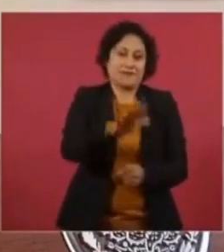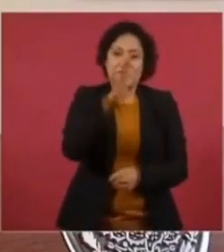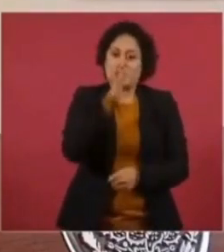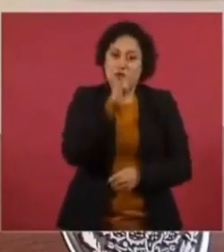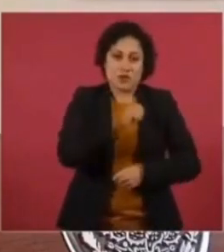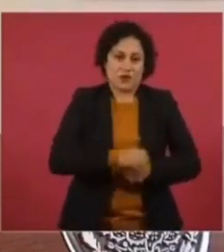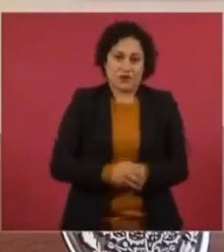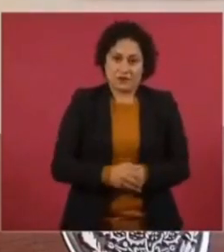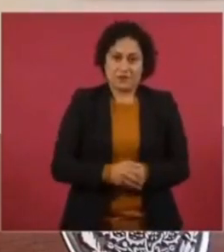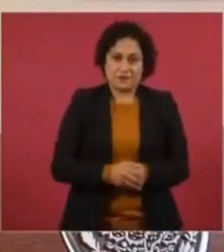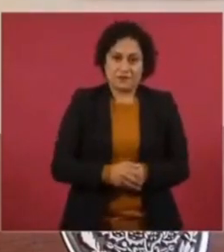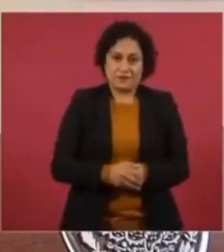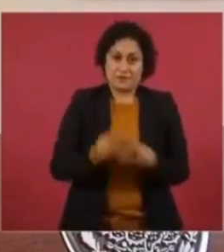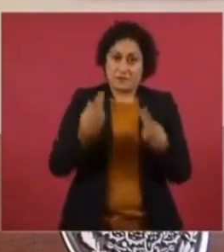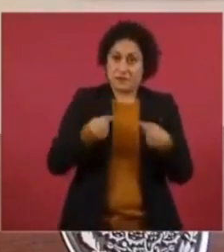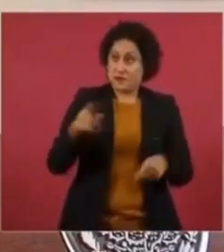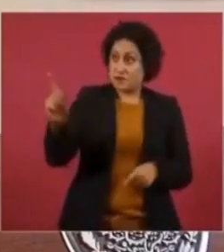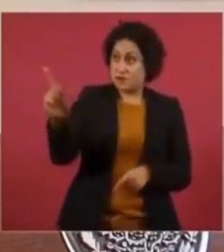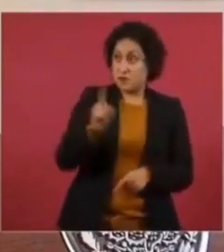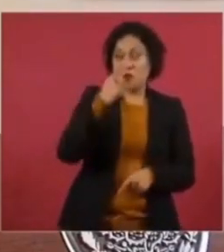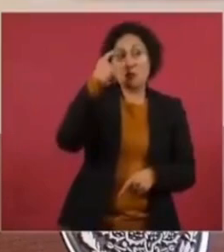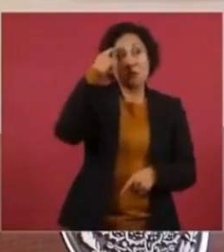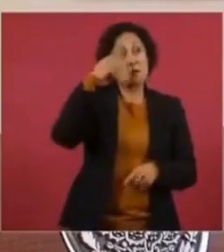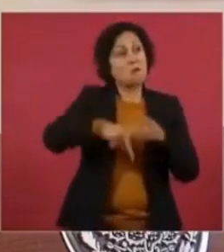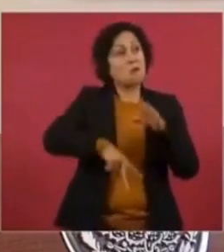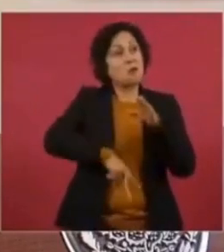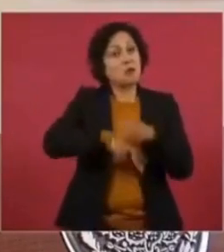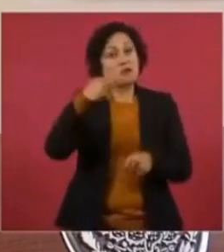por gente sin ideales, sin principios,